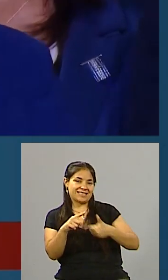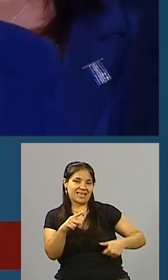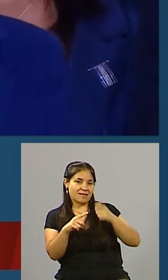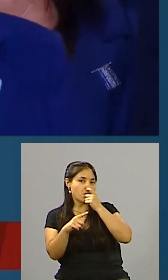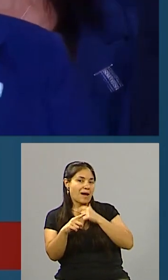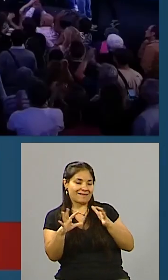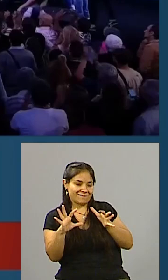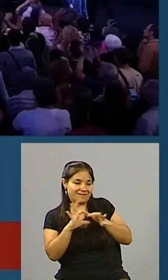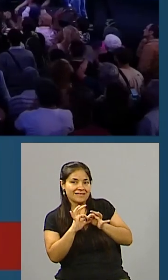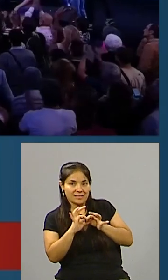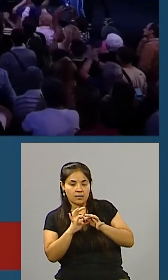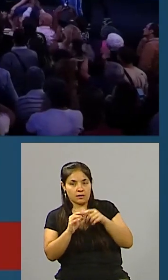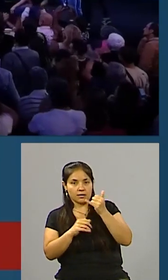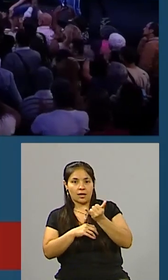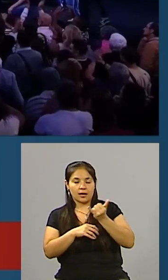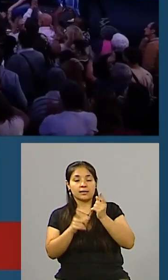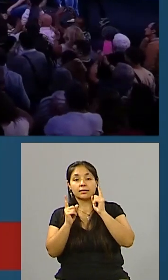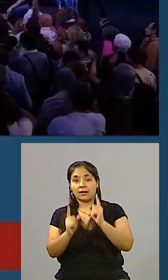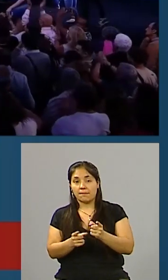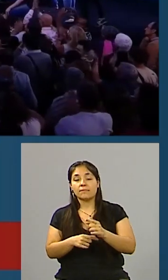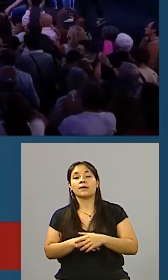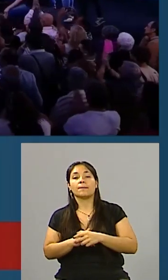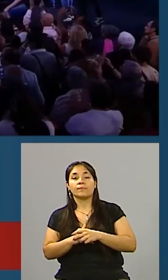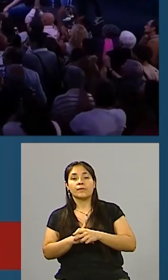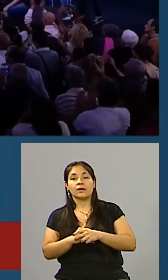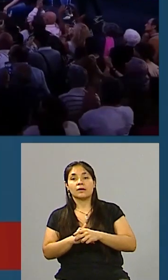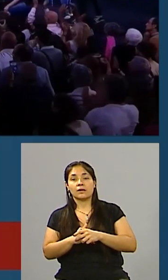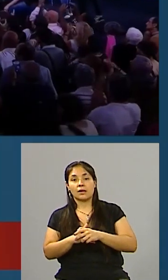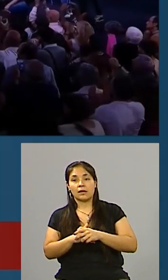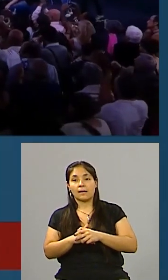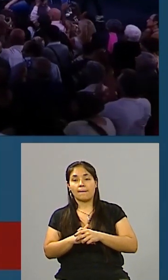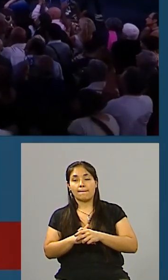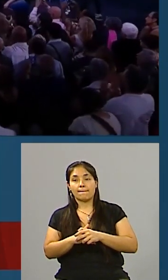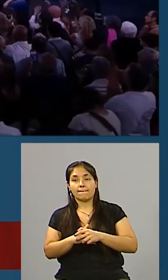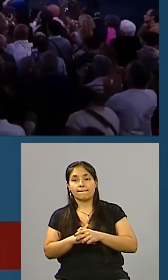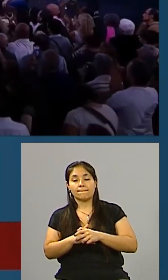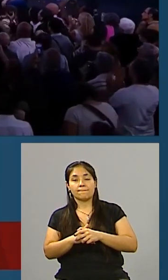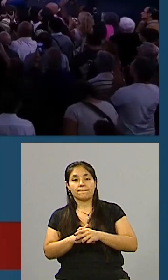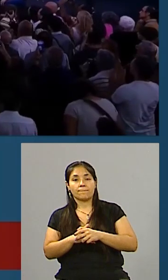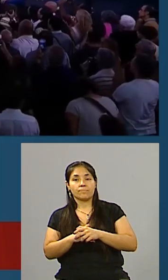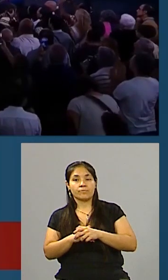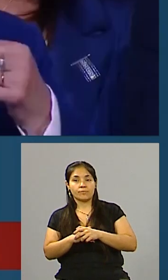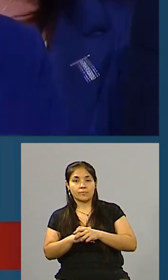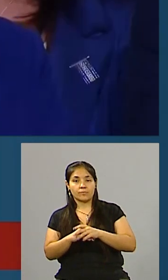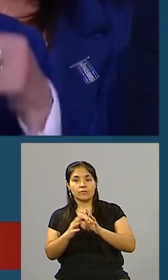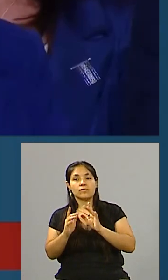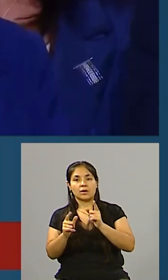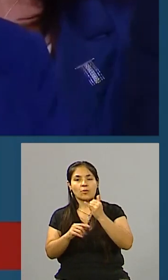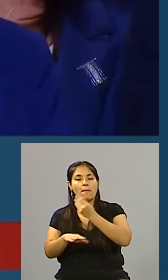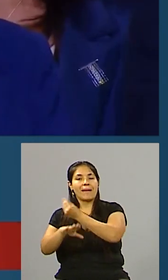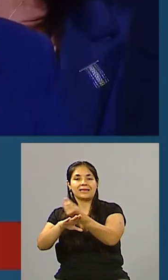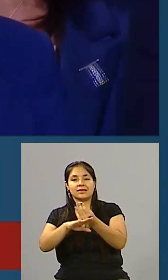donde más allá de lo que se ha dicho, hay una clara participación por parte de este sector más duro